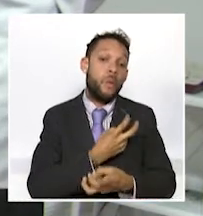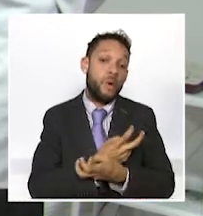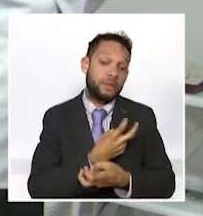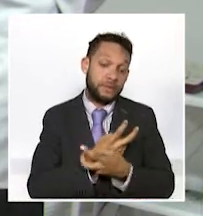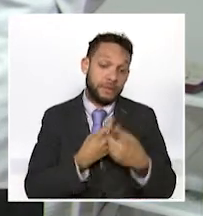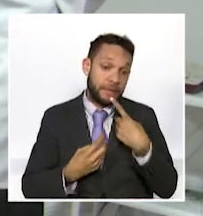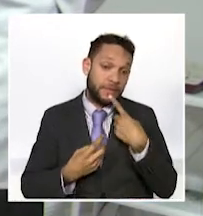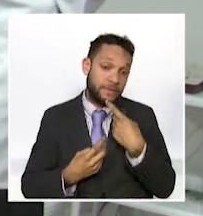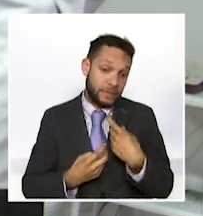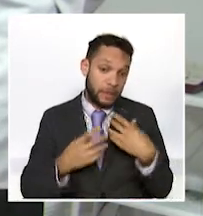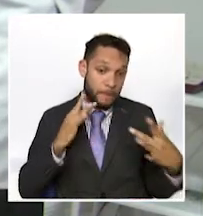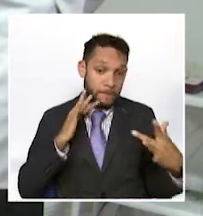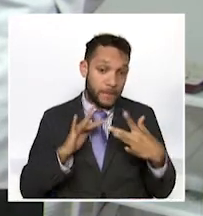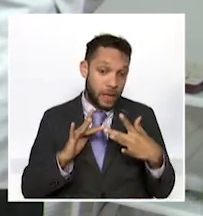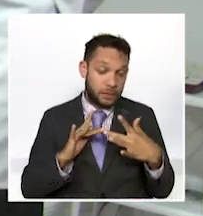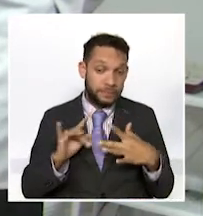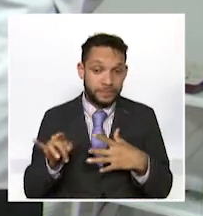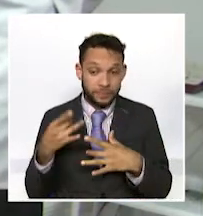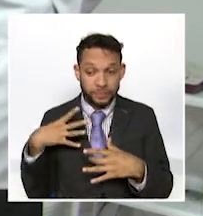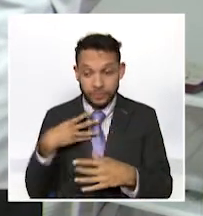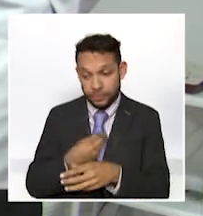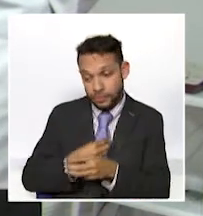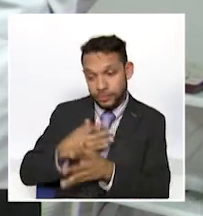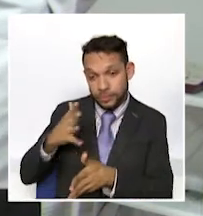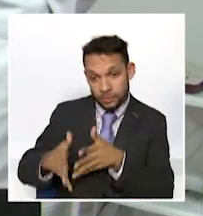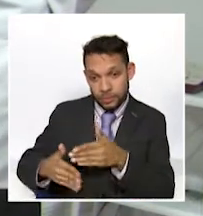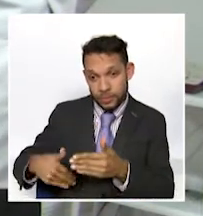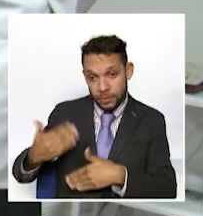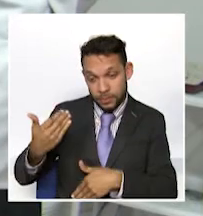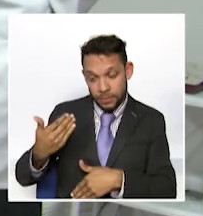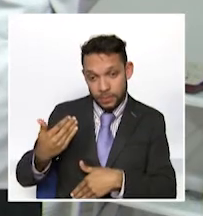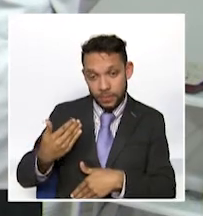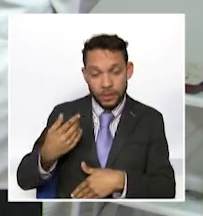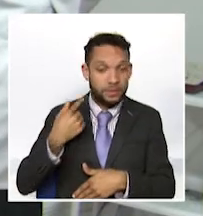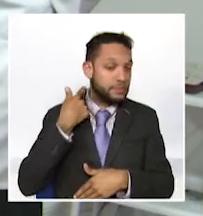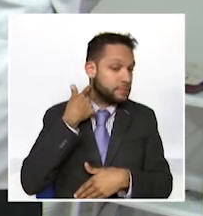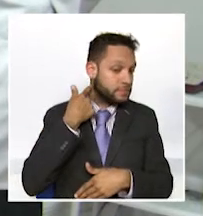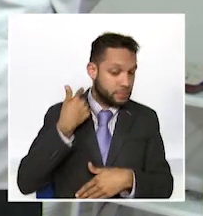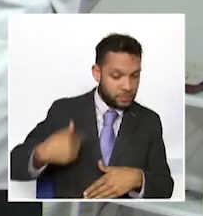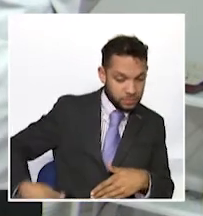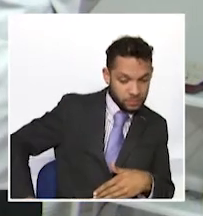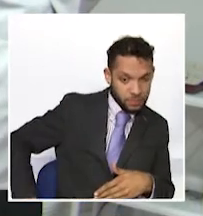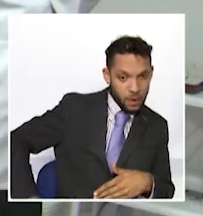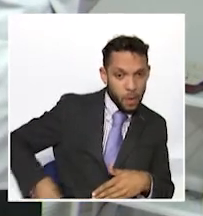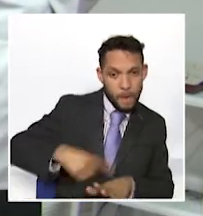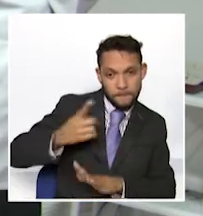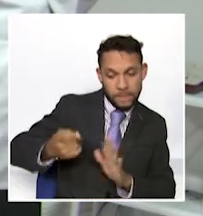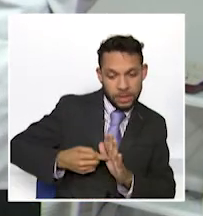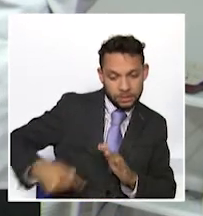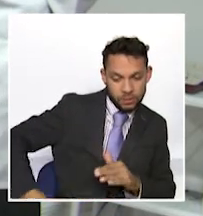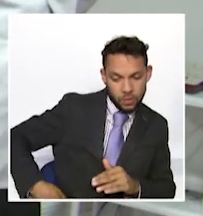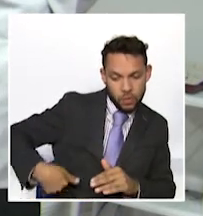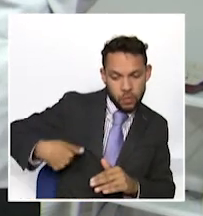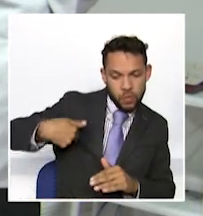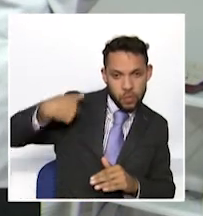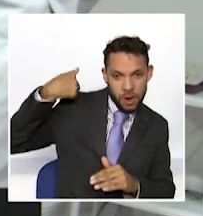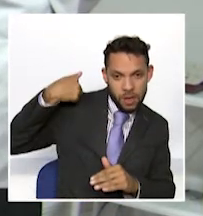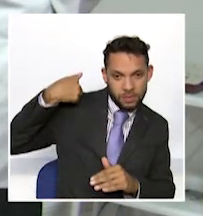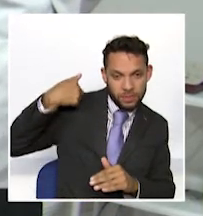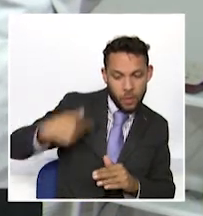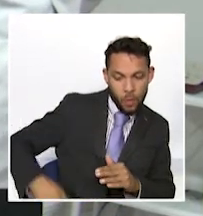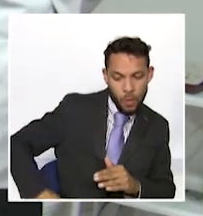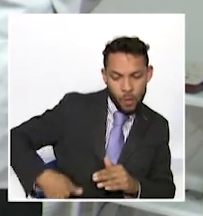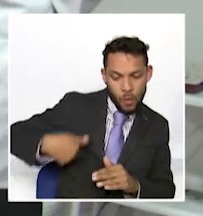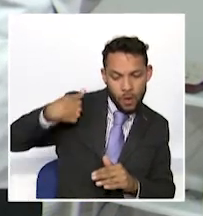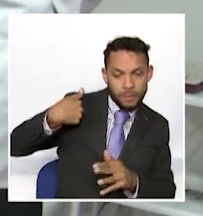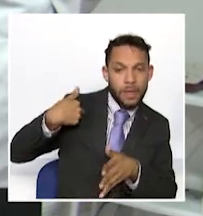vamos a proceder ahora? A hacer una sesión de quiropraxia con ella. Vamos a empezar desde la zona lumbal hasta la zona cervical, liberando esos estados de subluxación